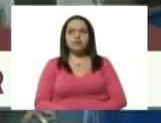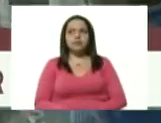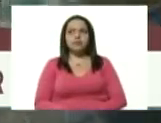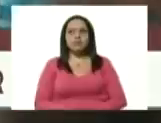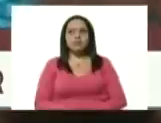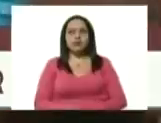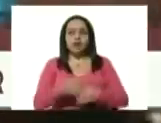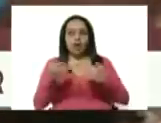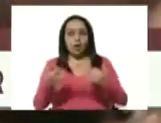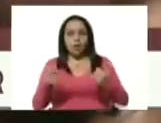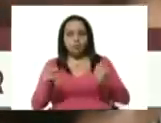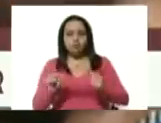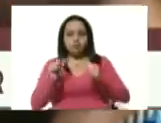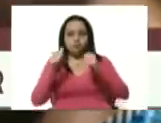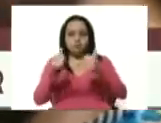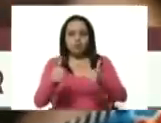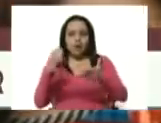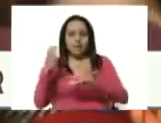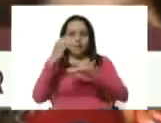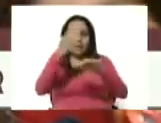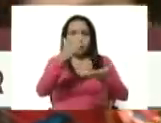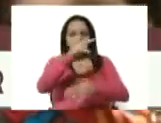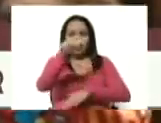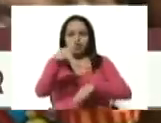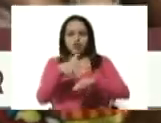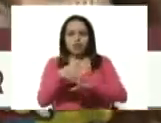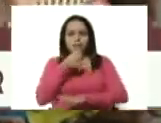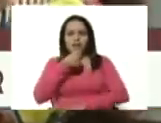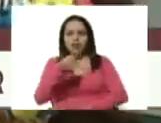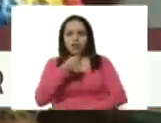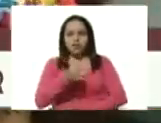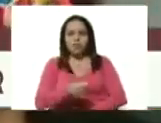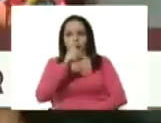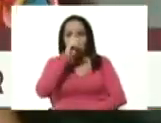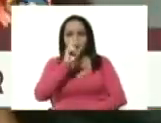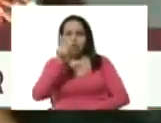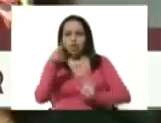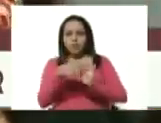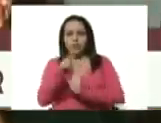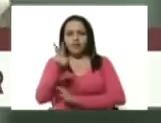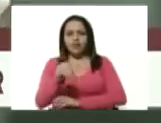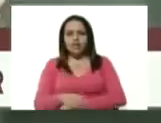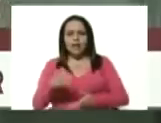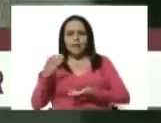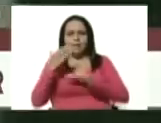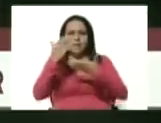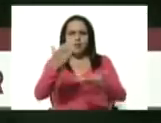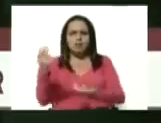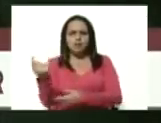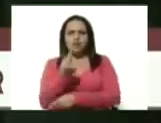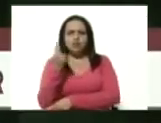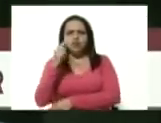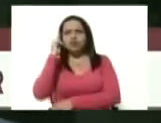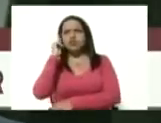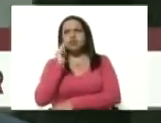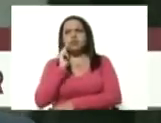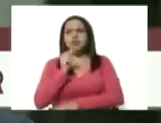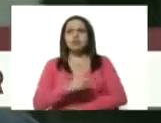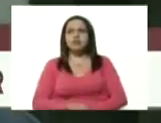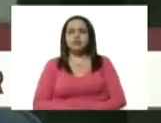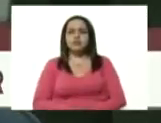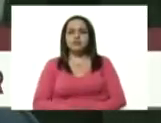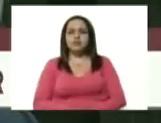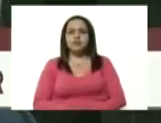Su edición 2020, Premio Único Nacional de Periodismo Simón Bolívar,